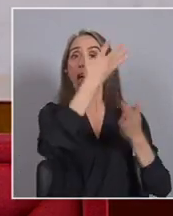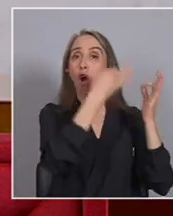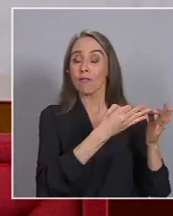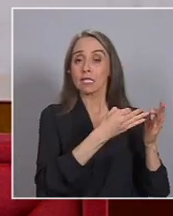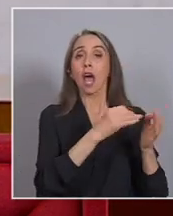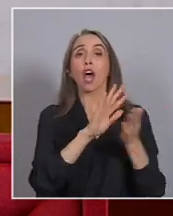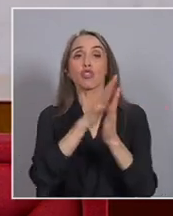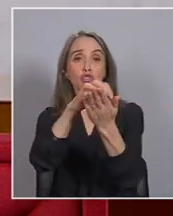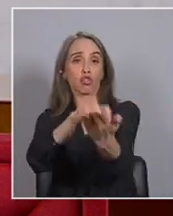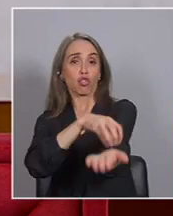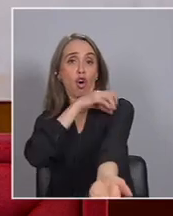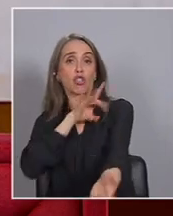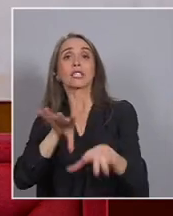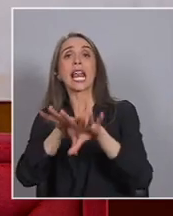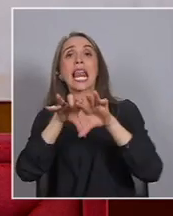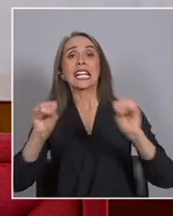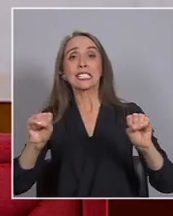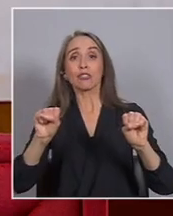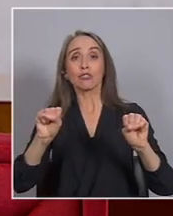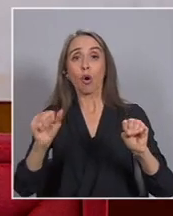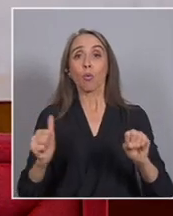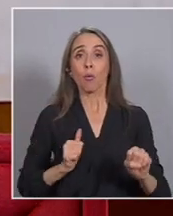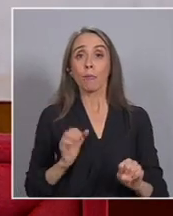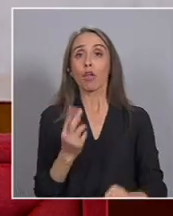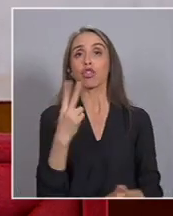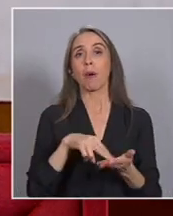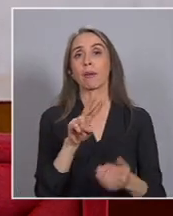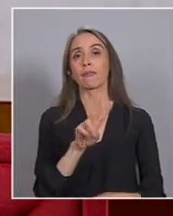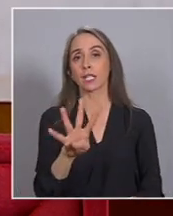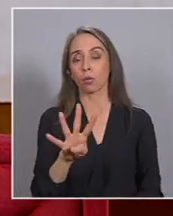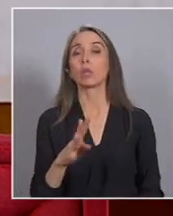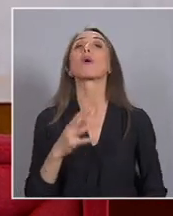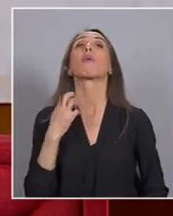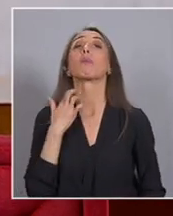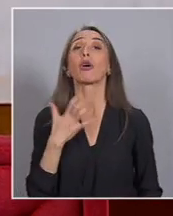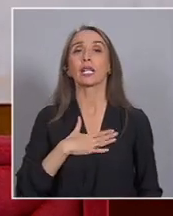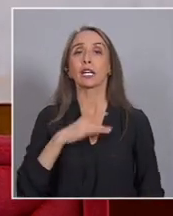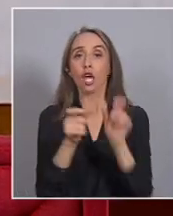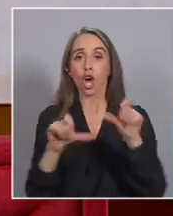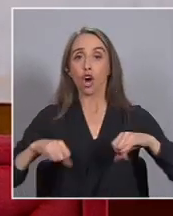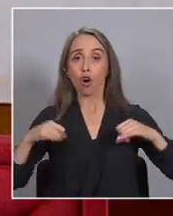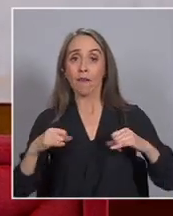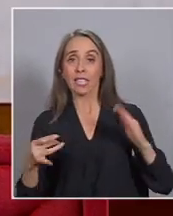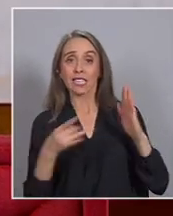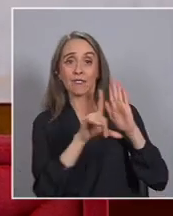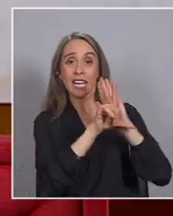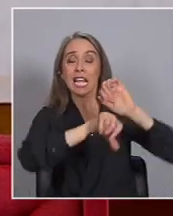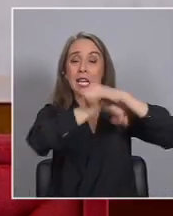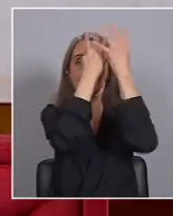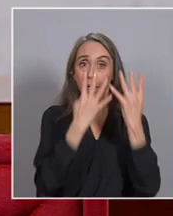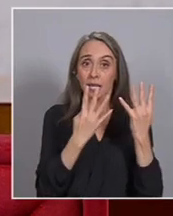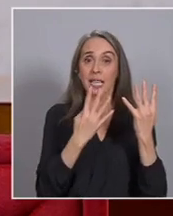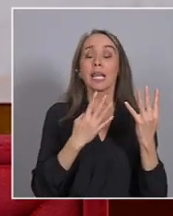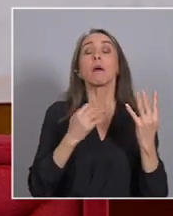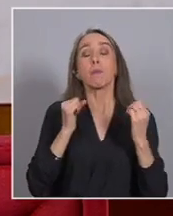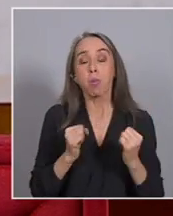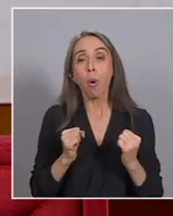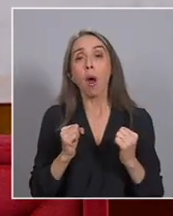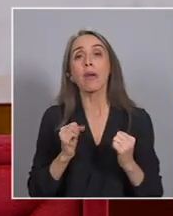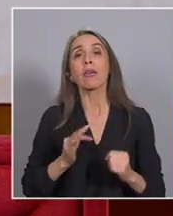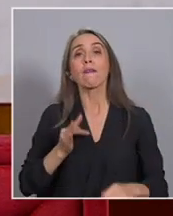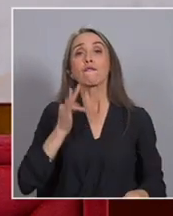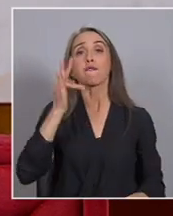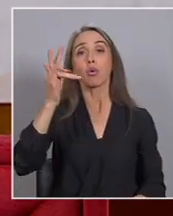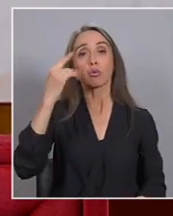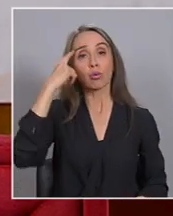territorio nacional estará lista durante el 2024. Porque queremos que estos jóvenes puedan soñar un futuro distinto para sus